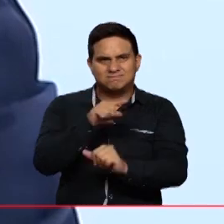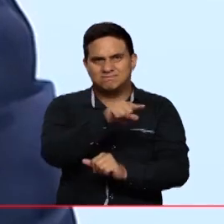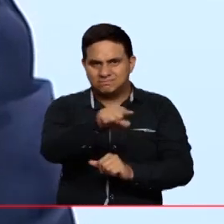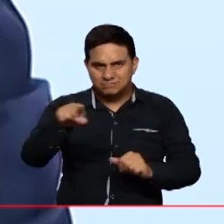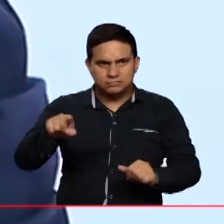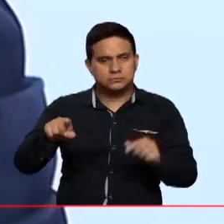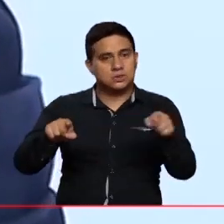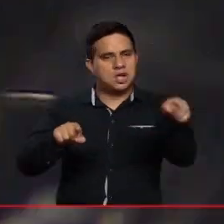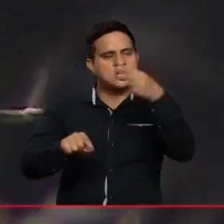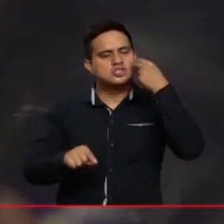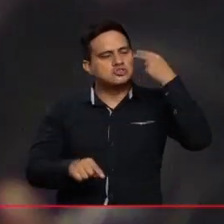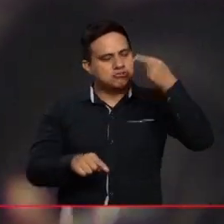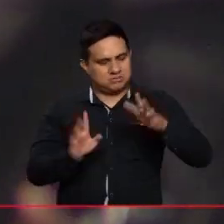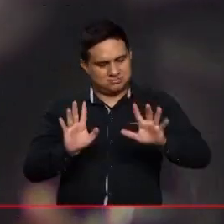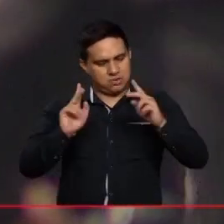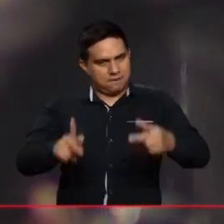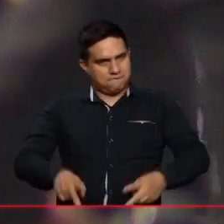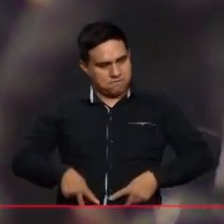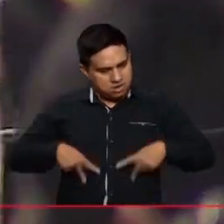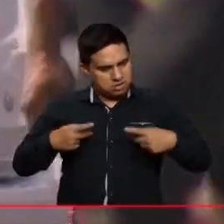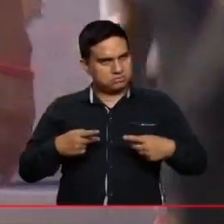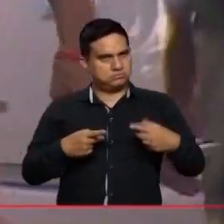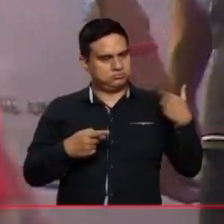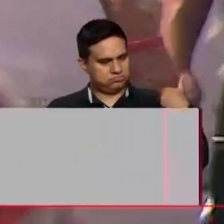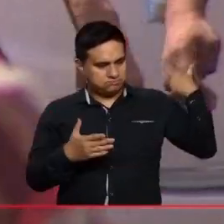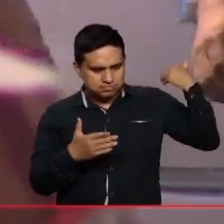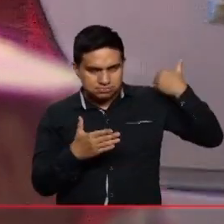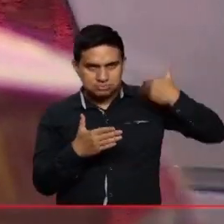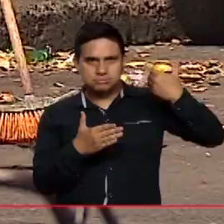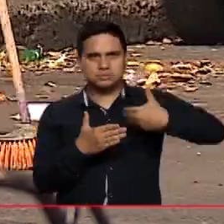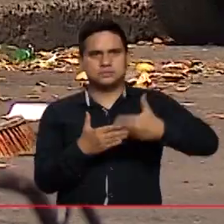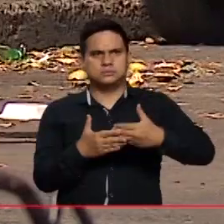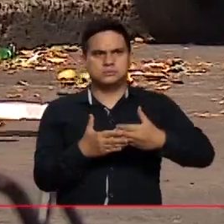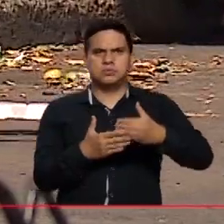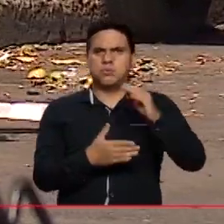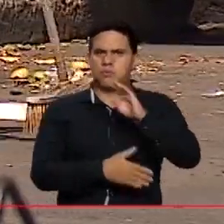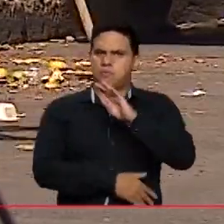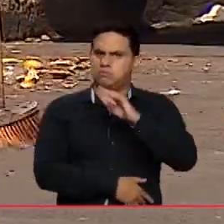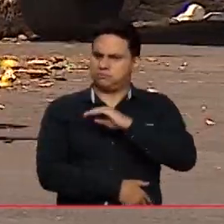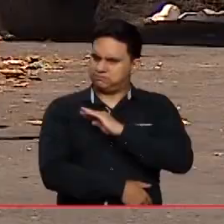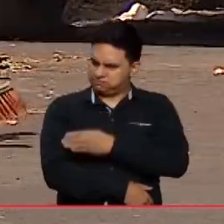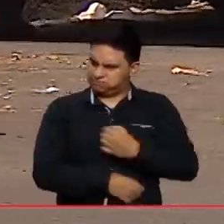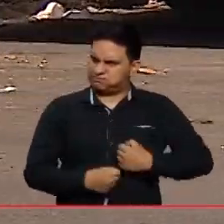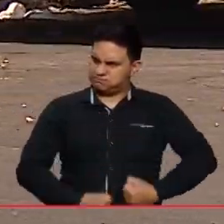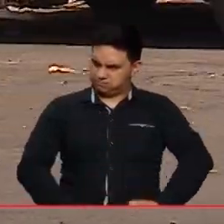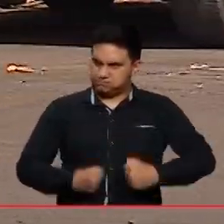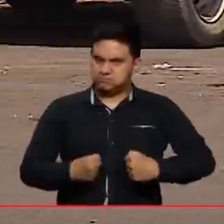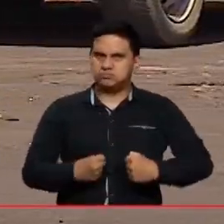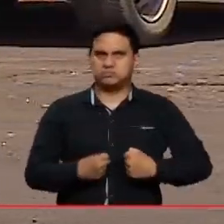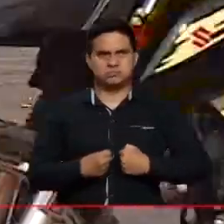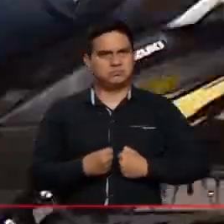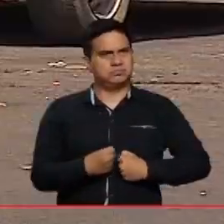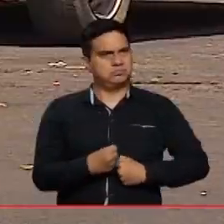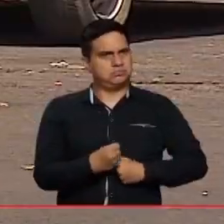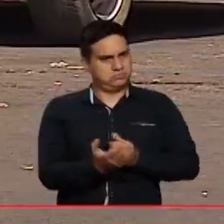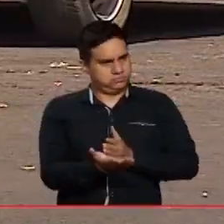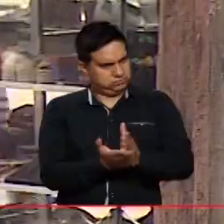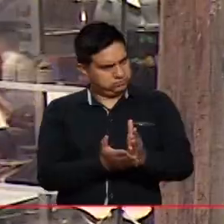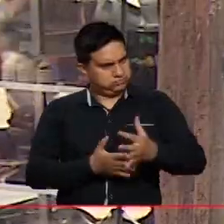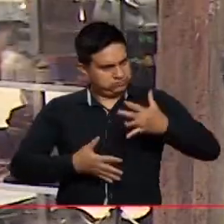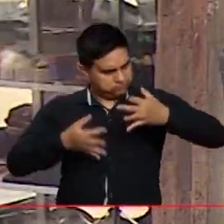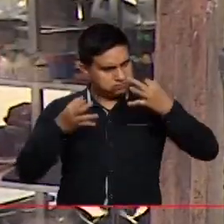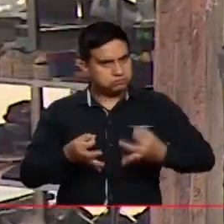que tienen una historia de mujeres que han sido empoderadas en sus conocimientos y han llevado esos